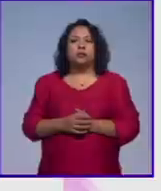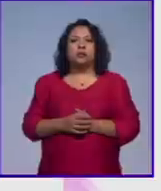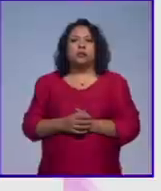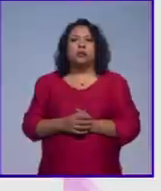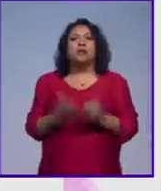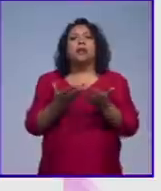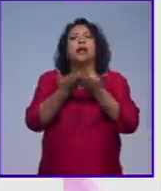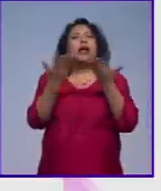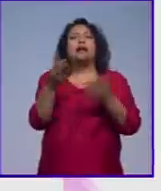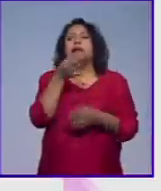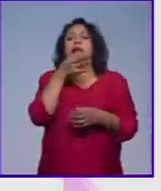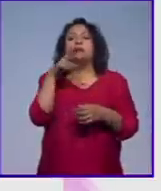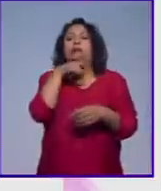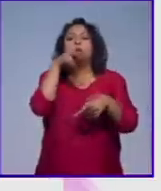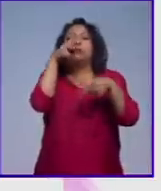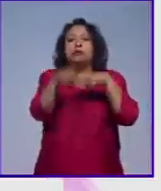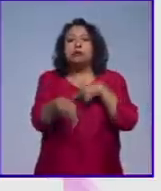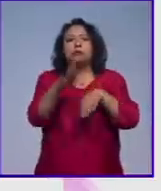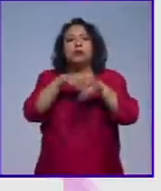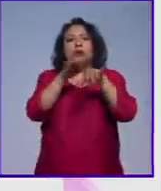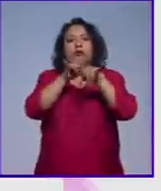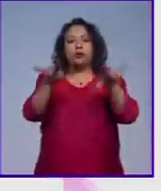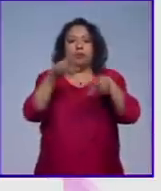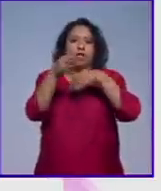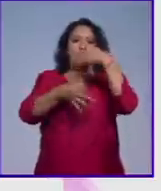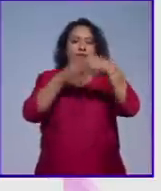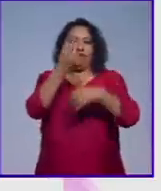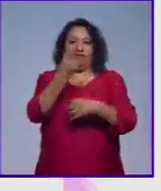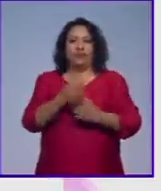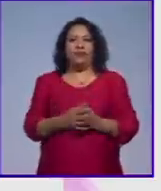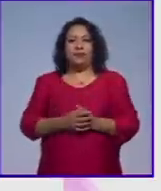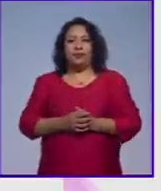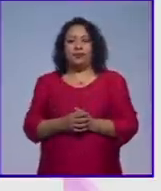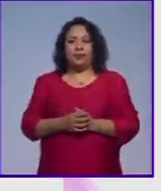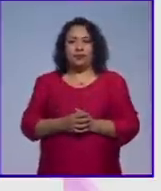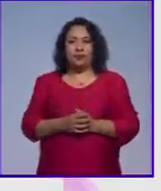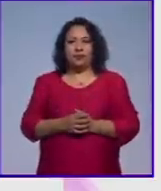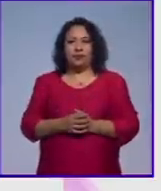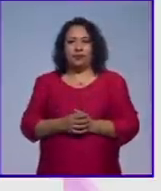Vamos a una muy breve pausa y tenemos más información aquí en Noticias 22.